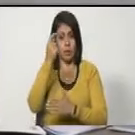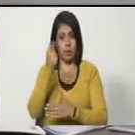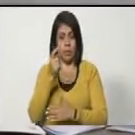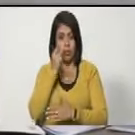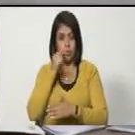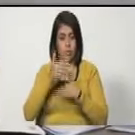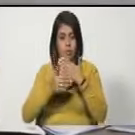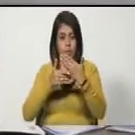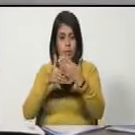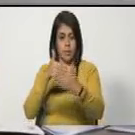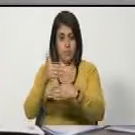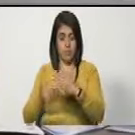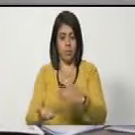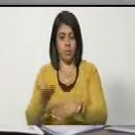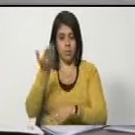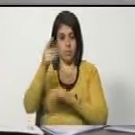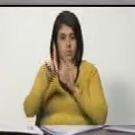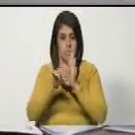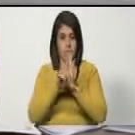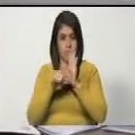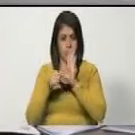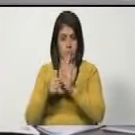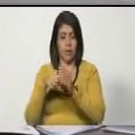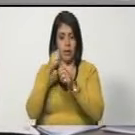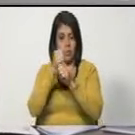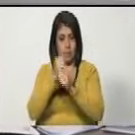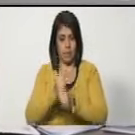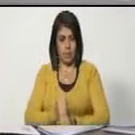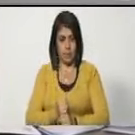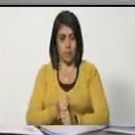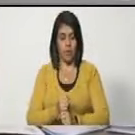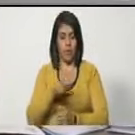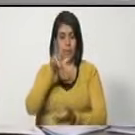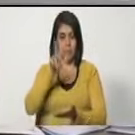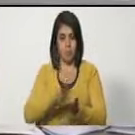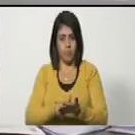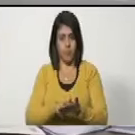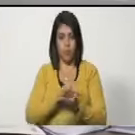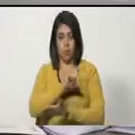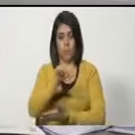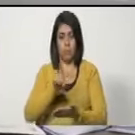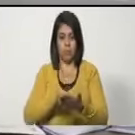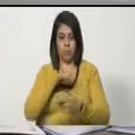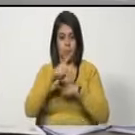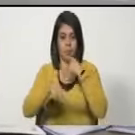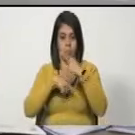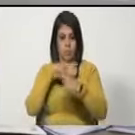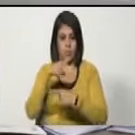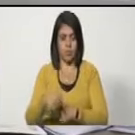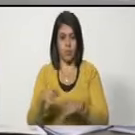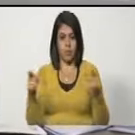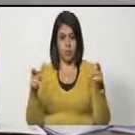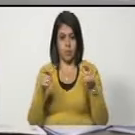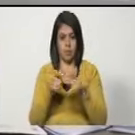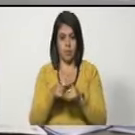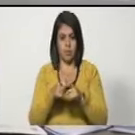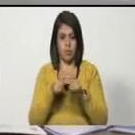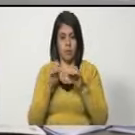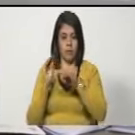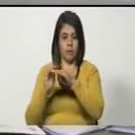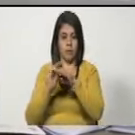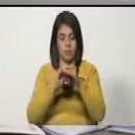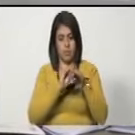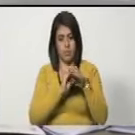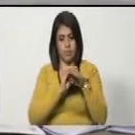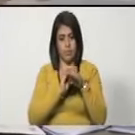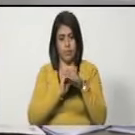diputadas. Hemos avanzado de manera importante con esta ley que aspiramos sea aprobada definitivamente en la próxima sesión. Quedan convocados.